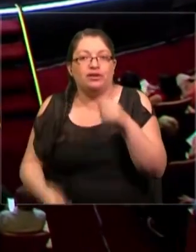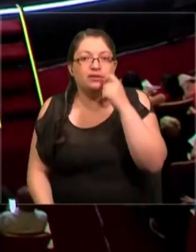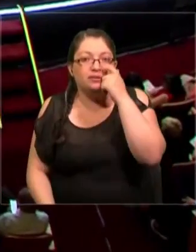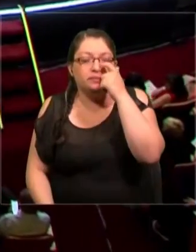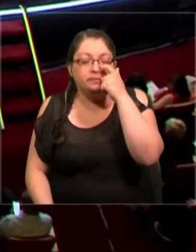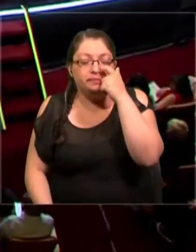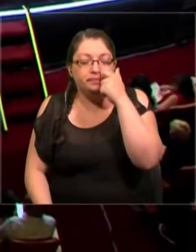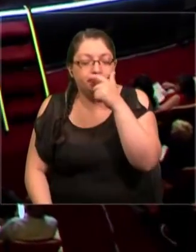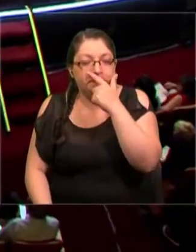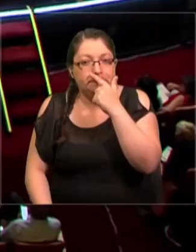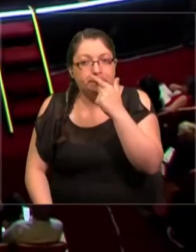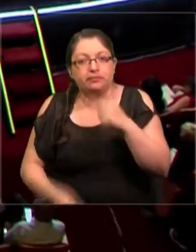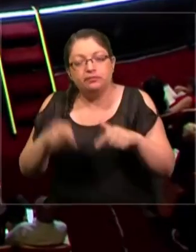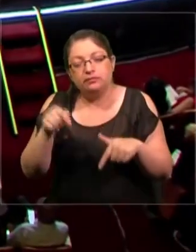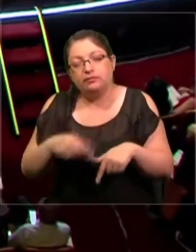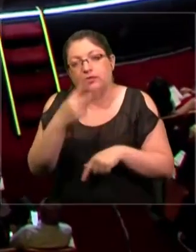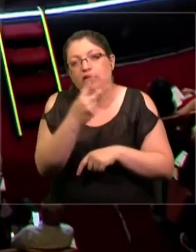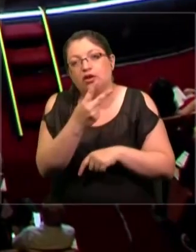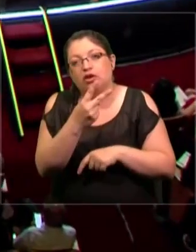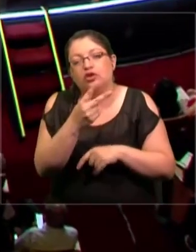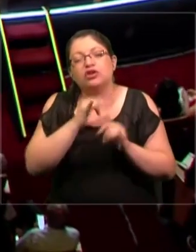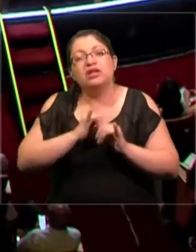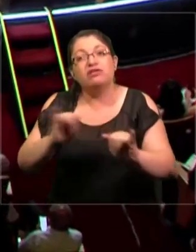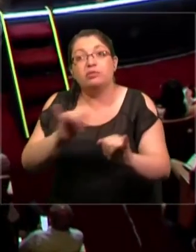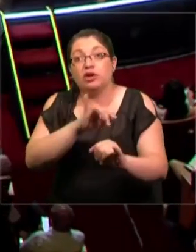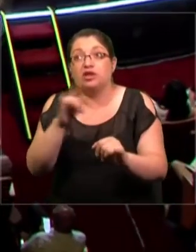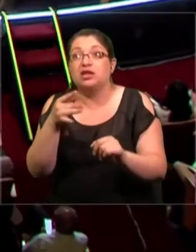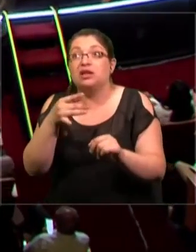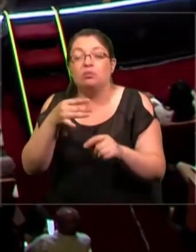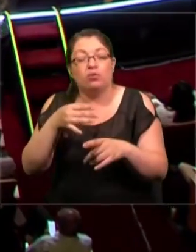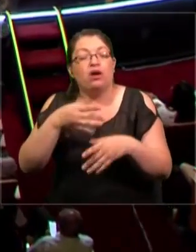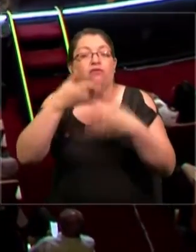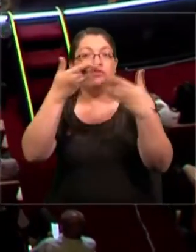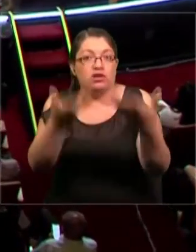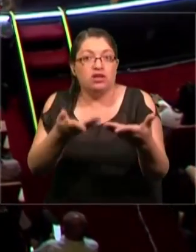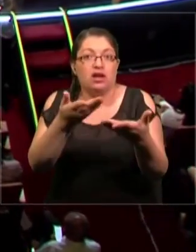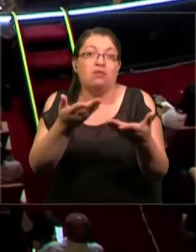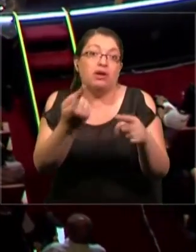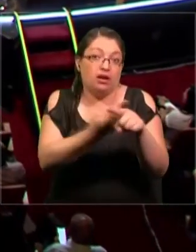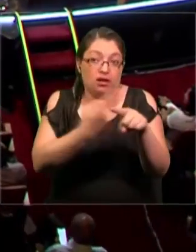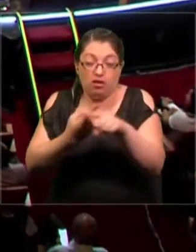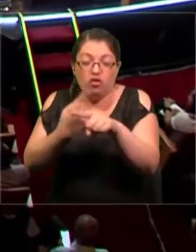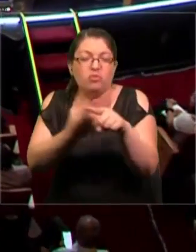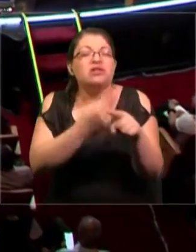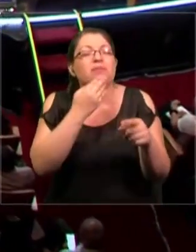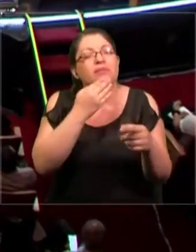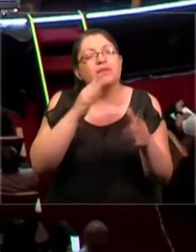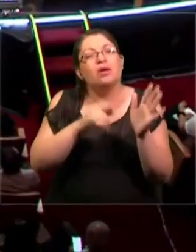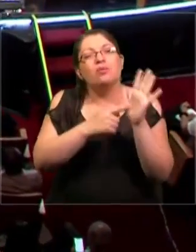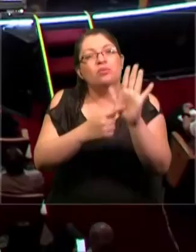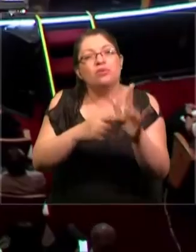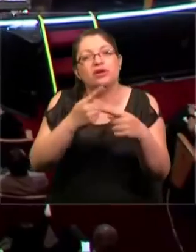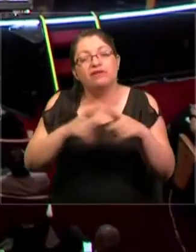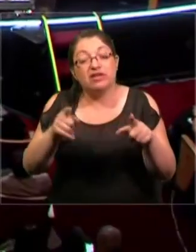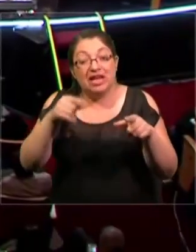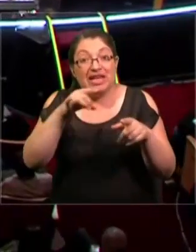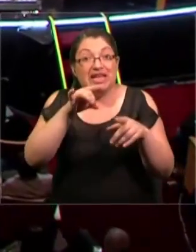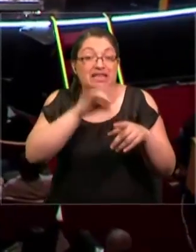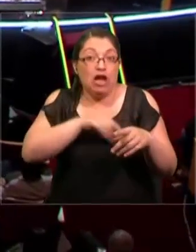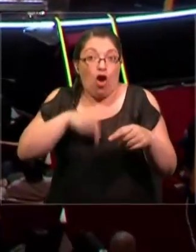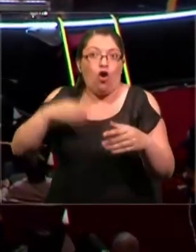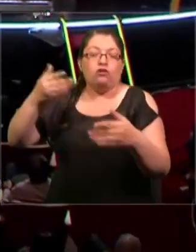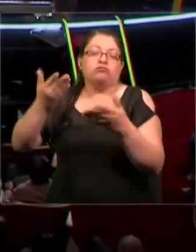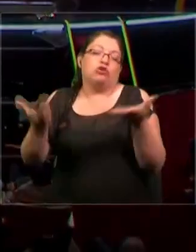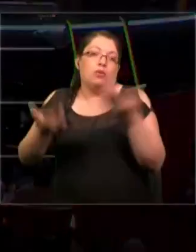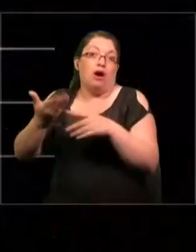los dos de los datos que voy a dejar para la discusión posterior, que también nos muestran la diferencia de cómo está Chile hoy. Uno